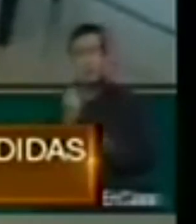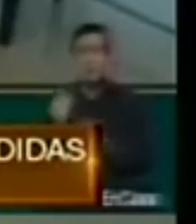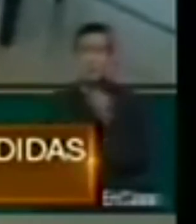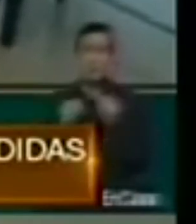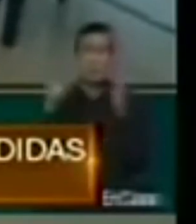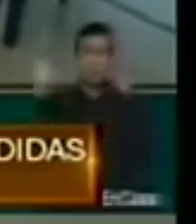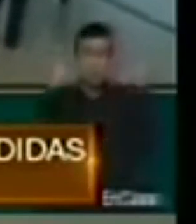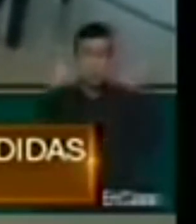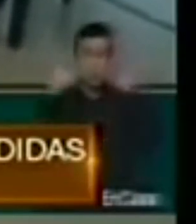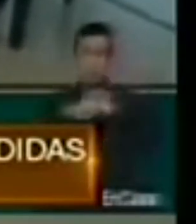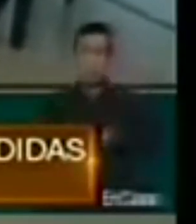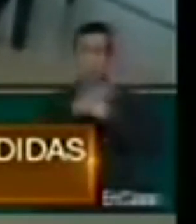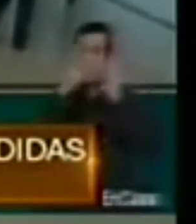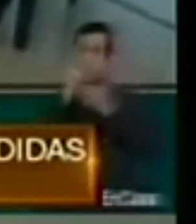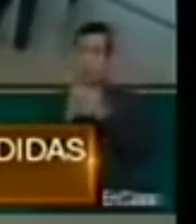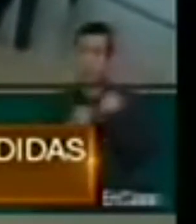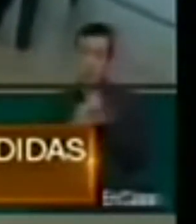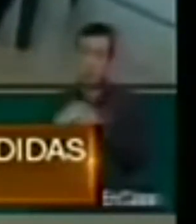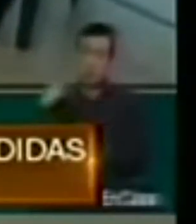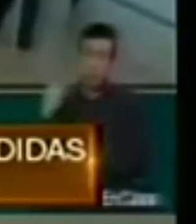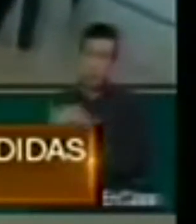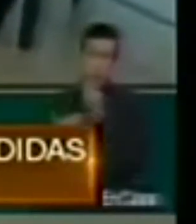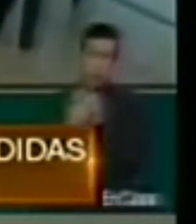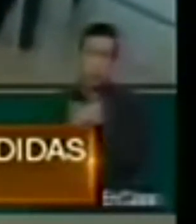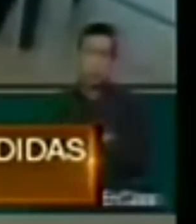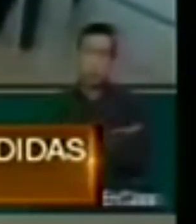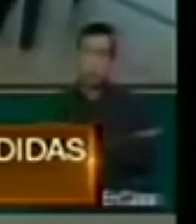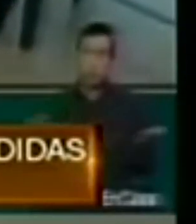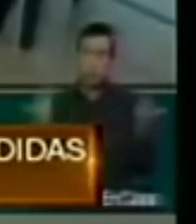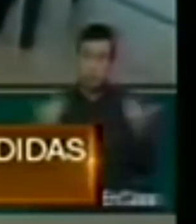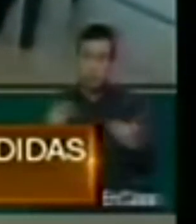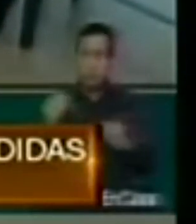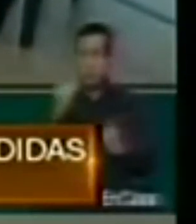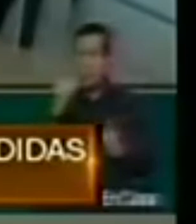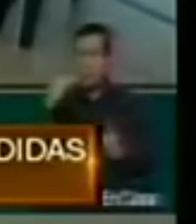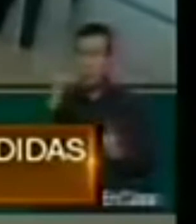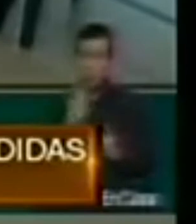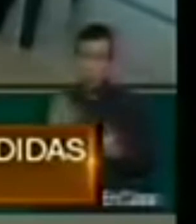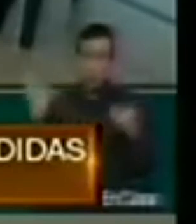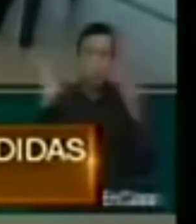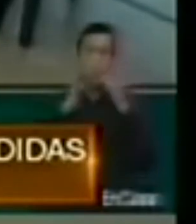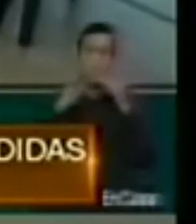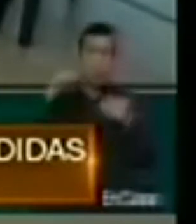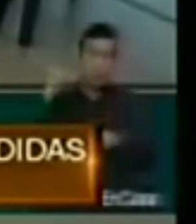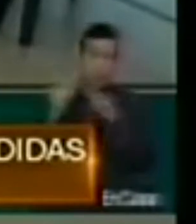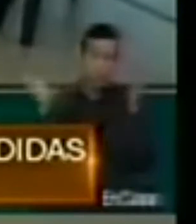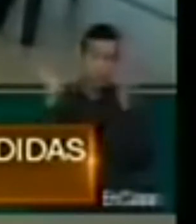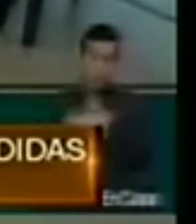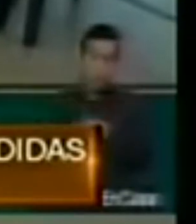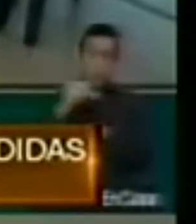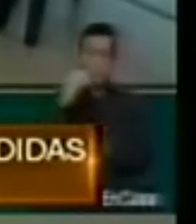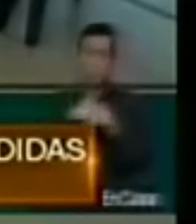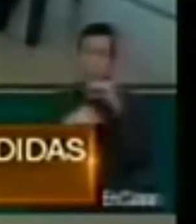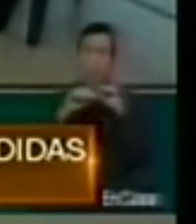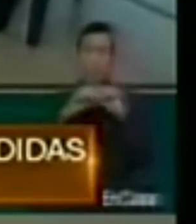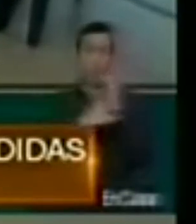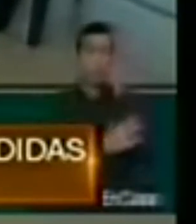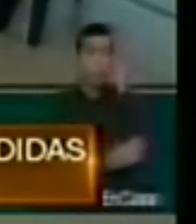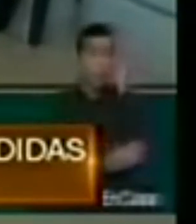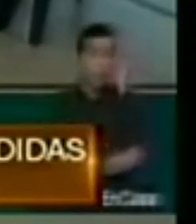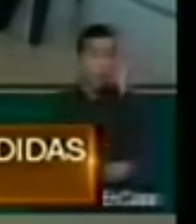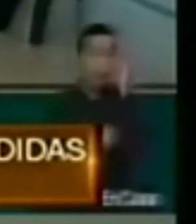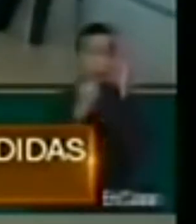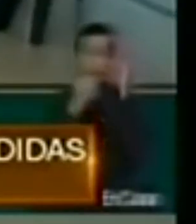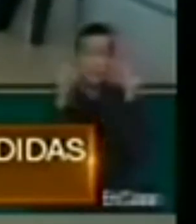diseñando estrategias claras para llevarles víveres a sus casas de forma gratuita, sobre todo a los grupos económicos